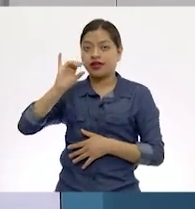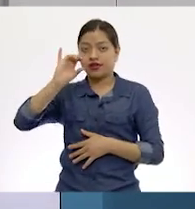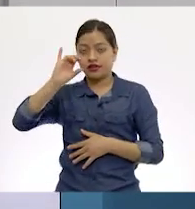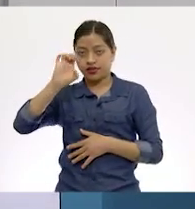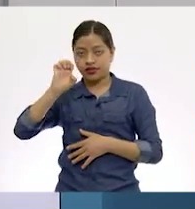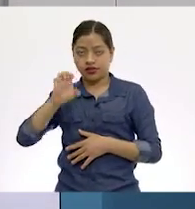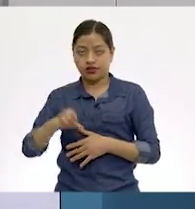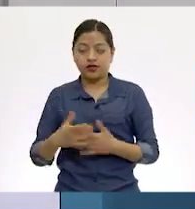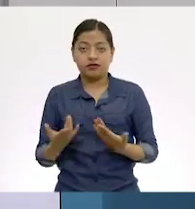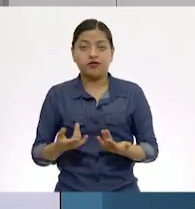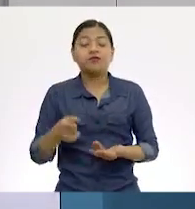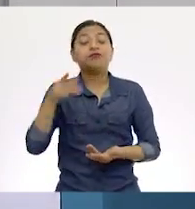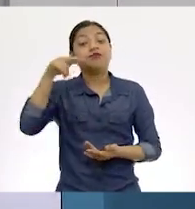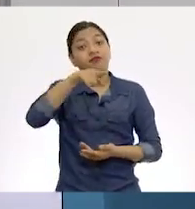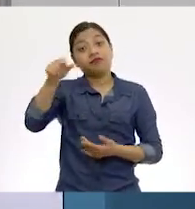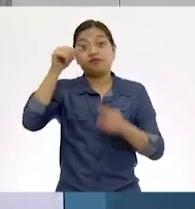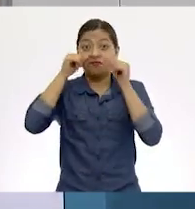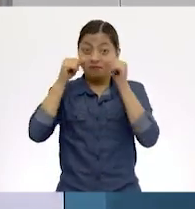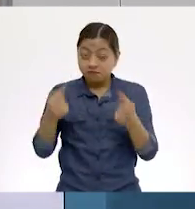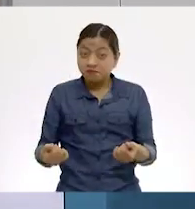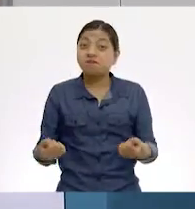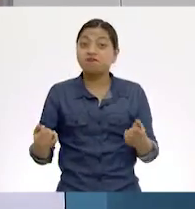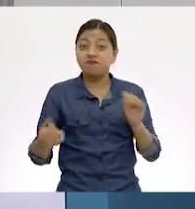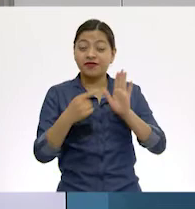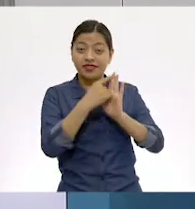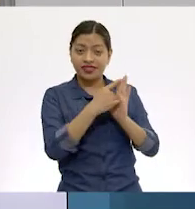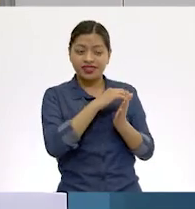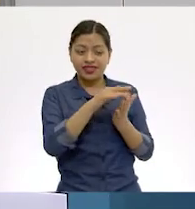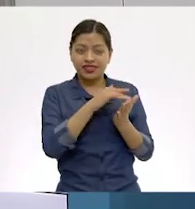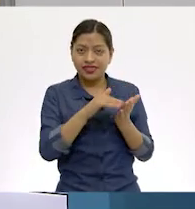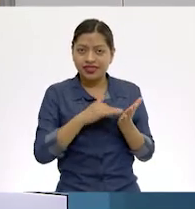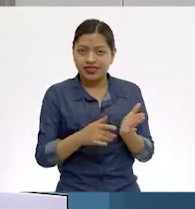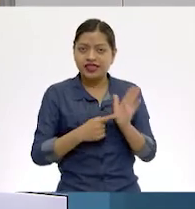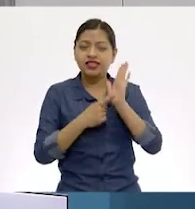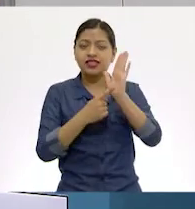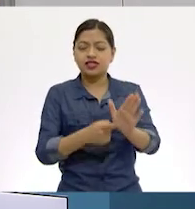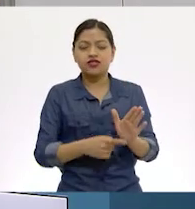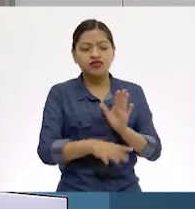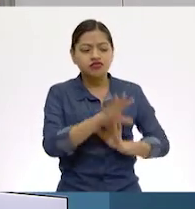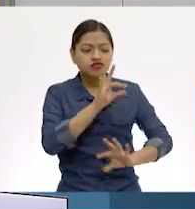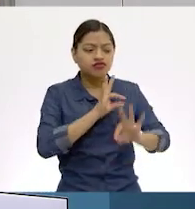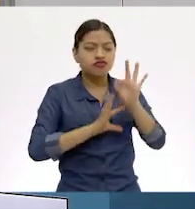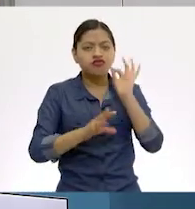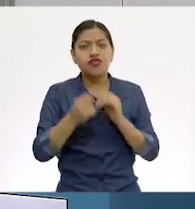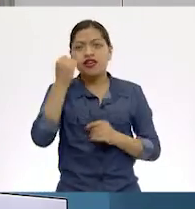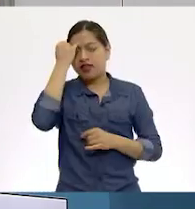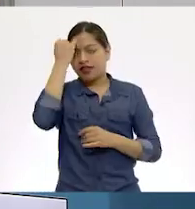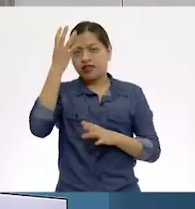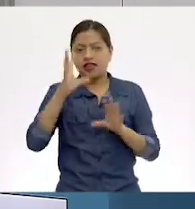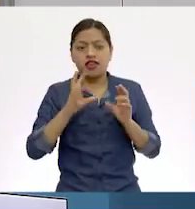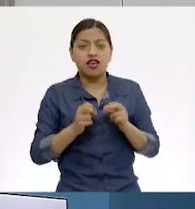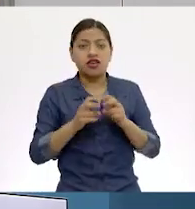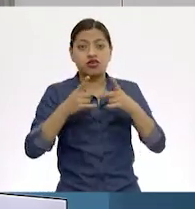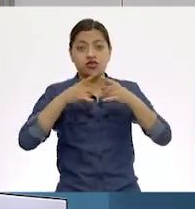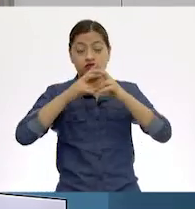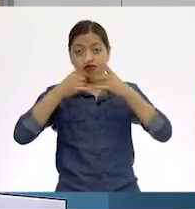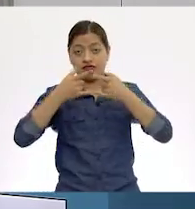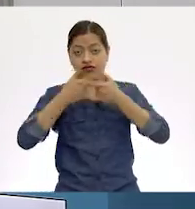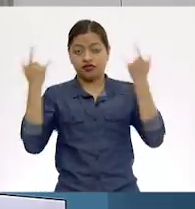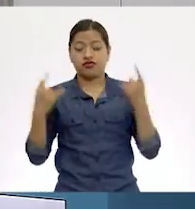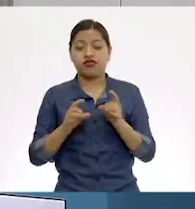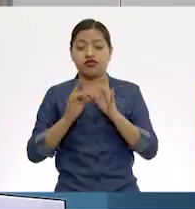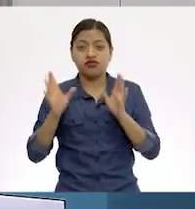atención. Los textos expositivos son un tipo de texto que retoma ideas, conceptos o hechos que suceden en nuestro